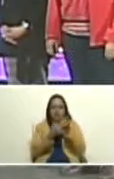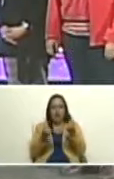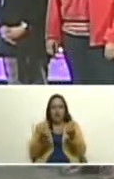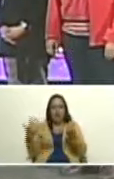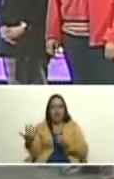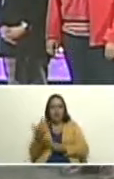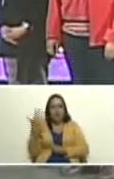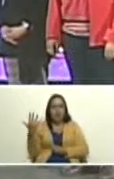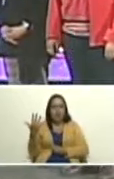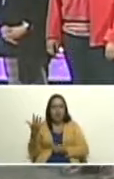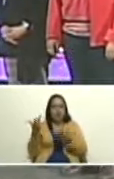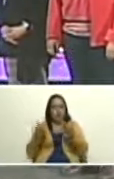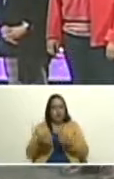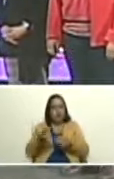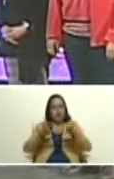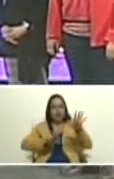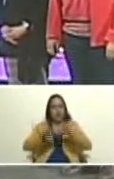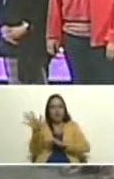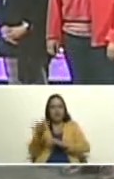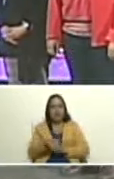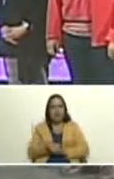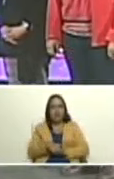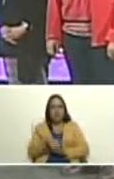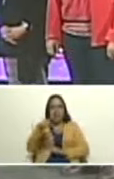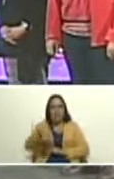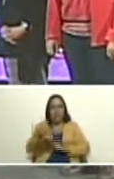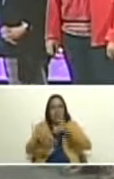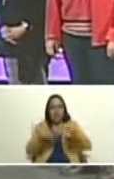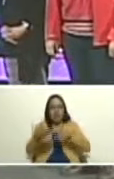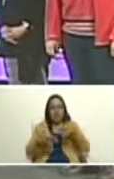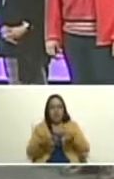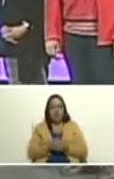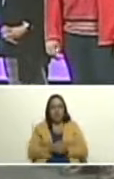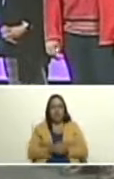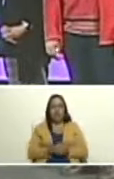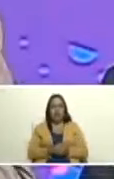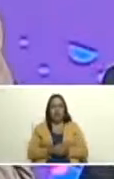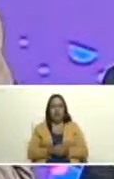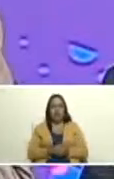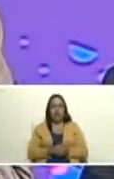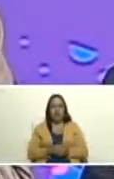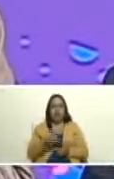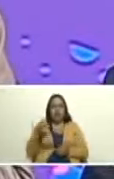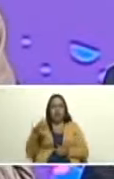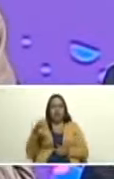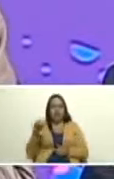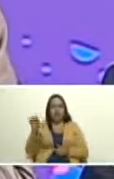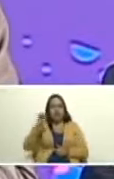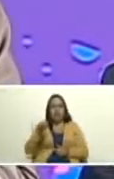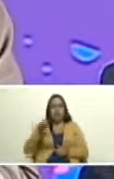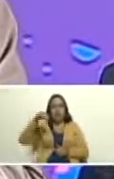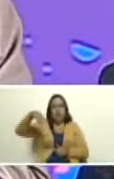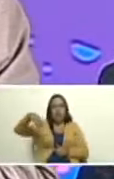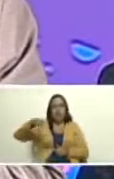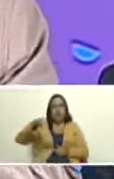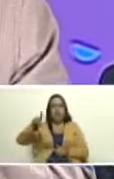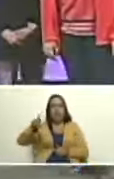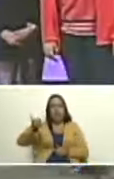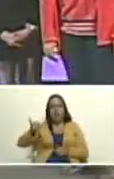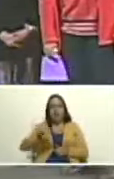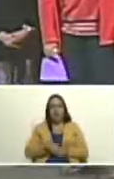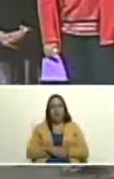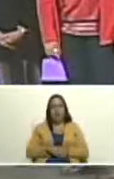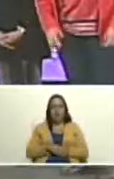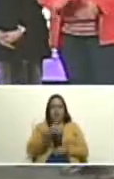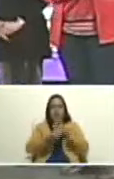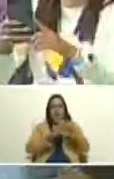quinto, el número 15 de esta hermosa velada, a Yusmeli Yurimar Perales Guedes, confección